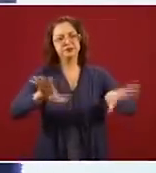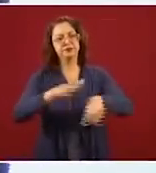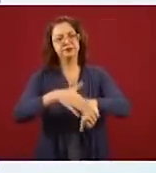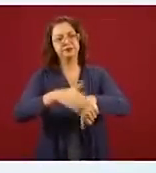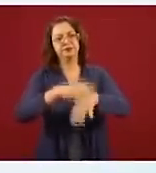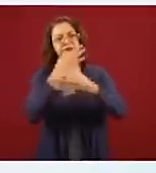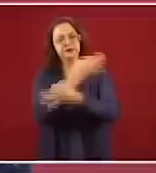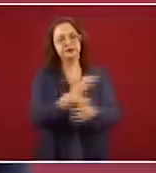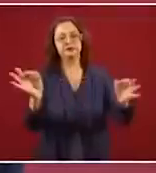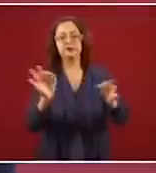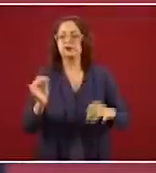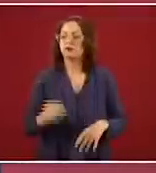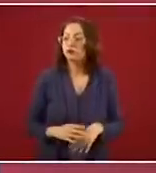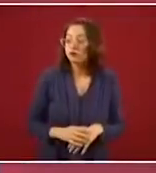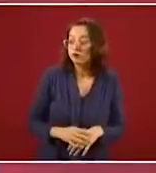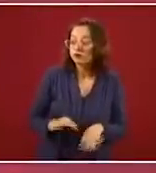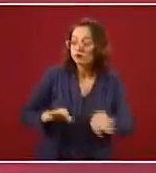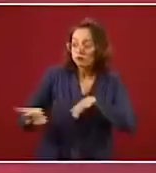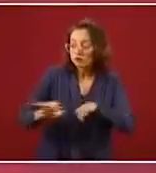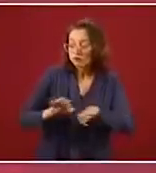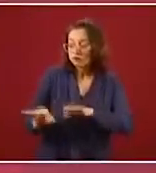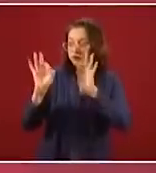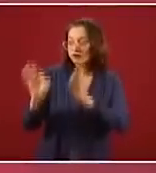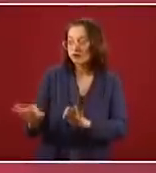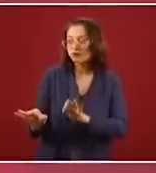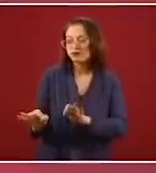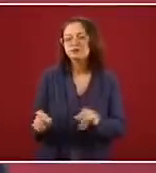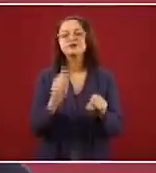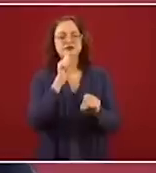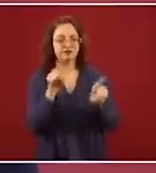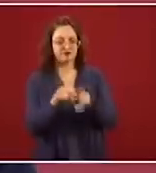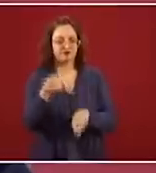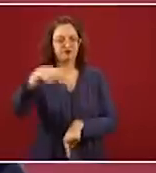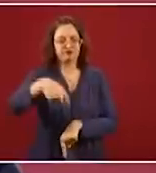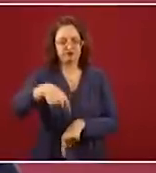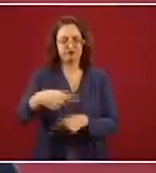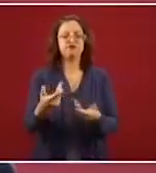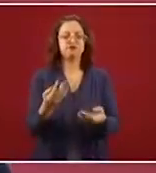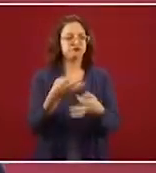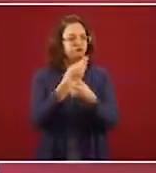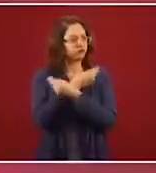Si hacen un buen trabajo, aquí les vamos a hacer un reconocimiento